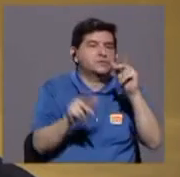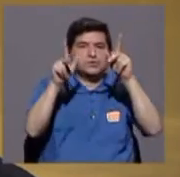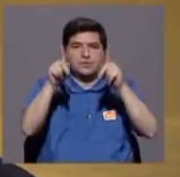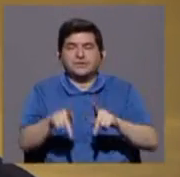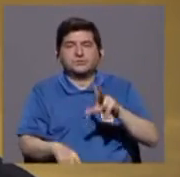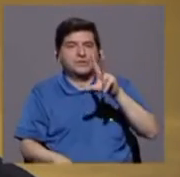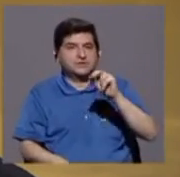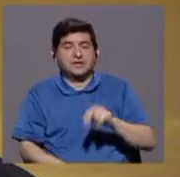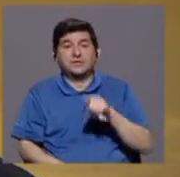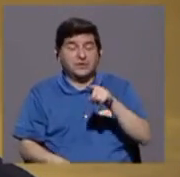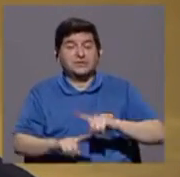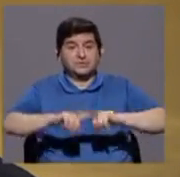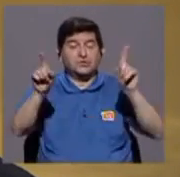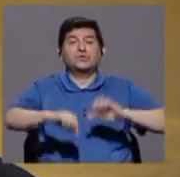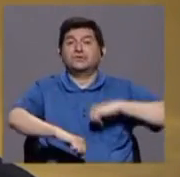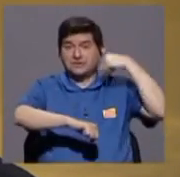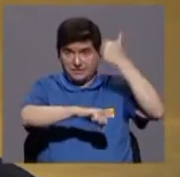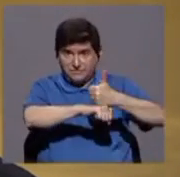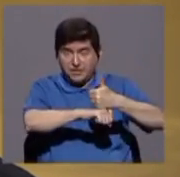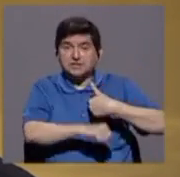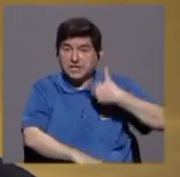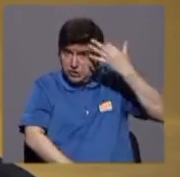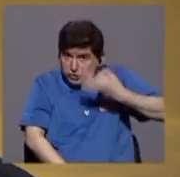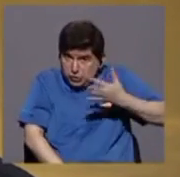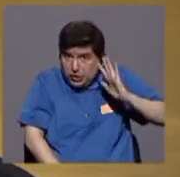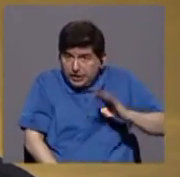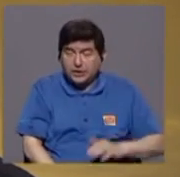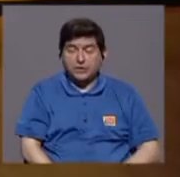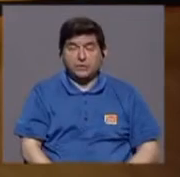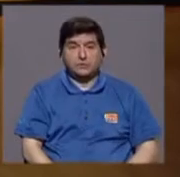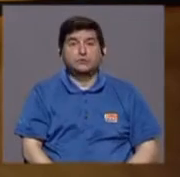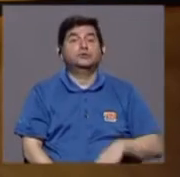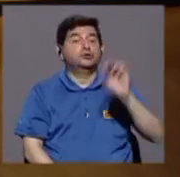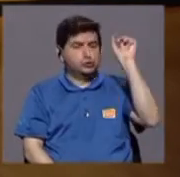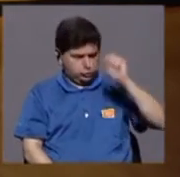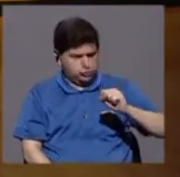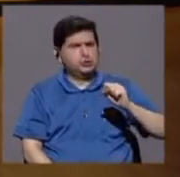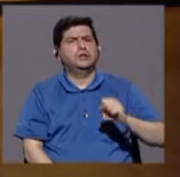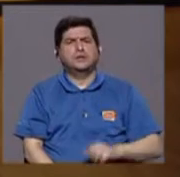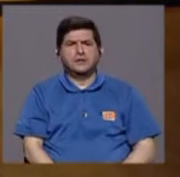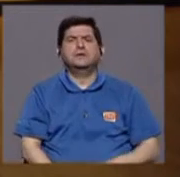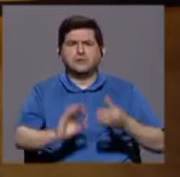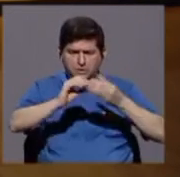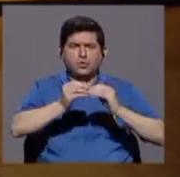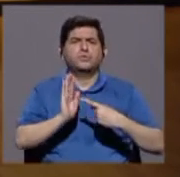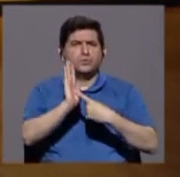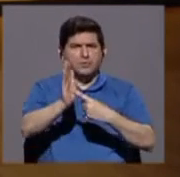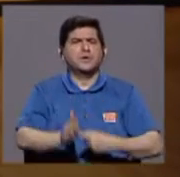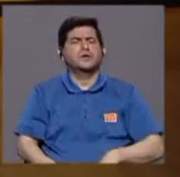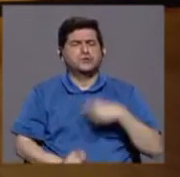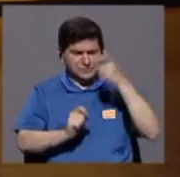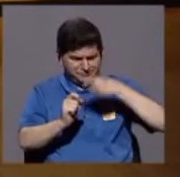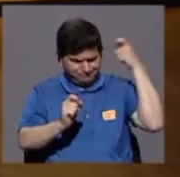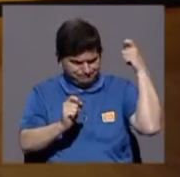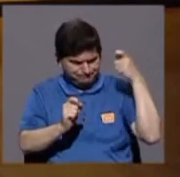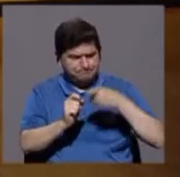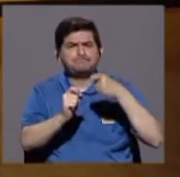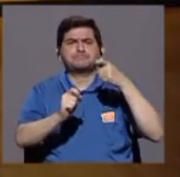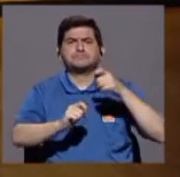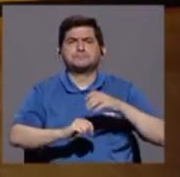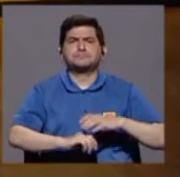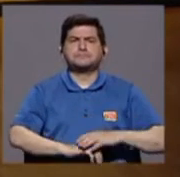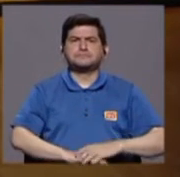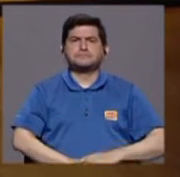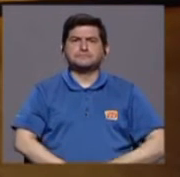debe haber hecho mucha diferencia, intuyo yo. Sin duda, no, los números son contundentes en eso.